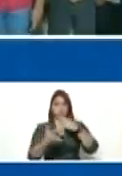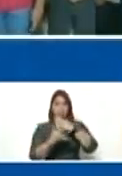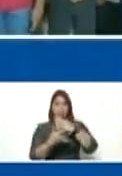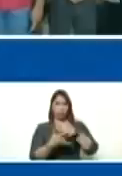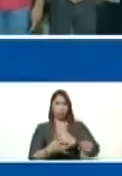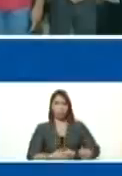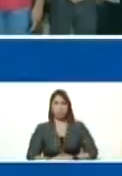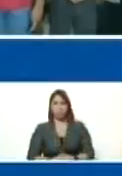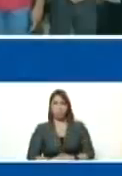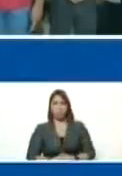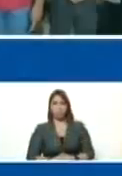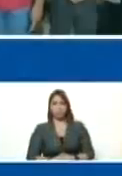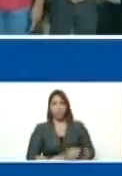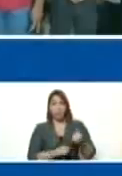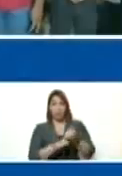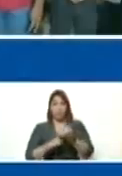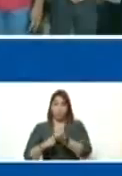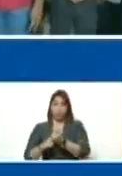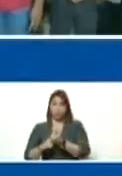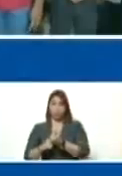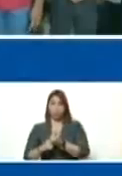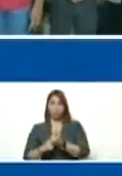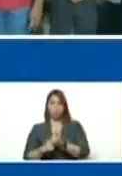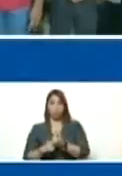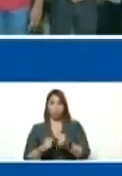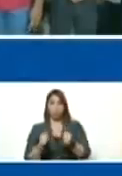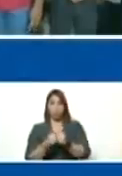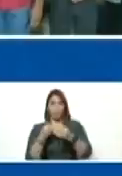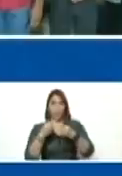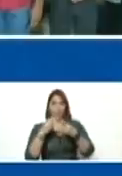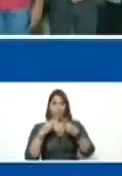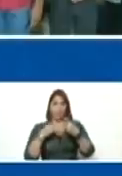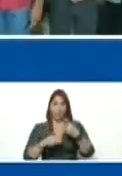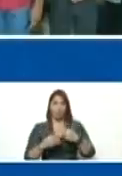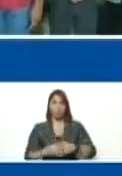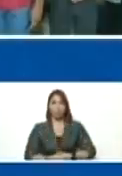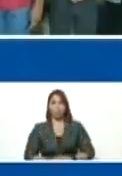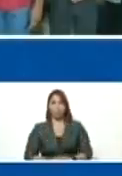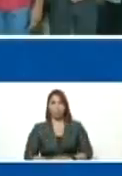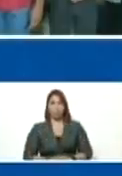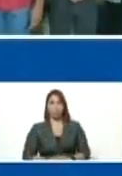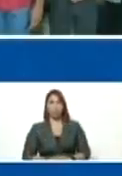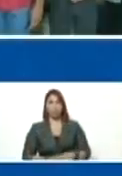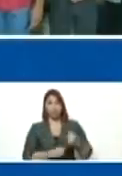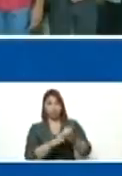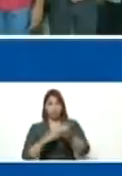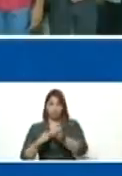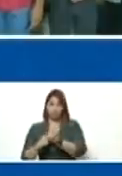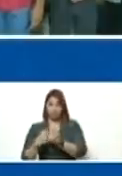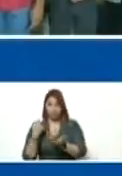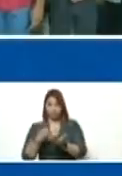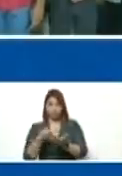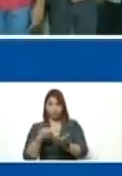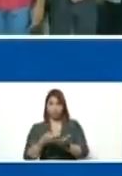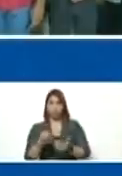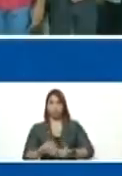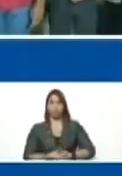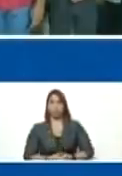tecnológica, apoyarlos con materia prima, apoyarlos con